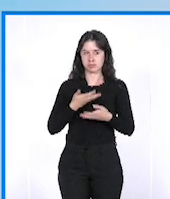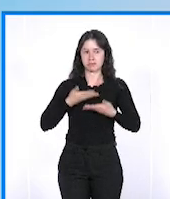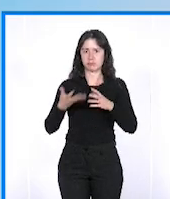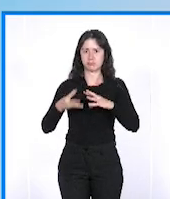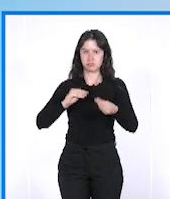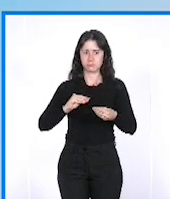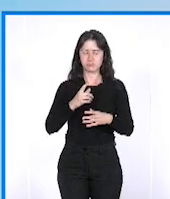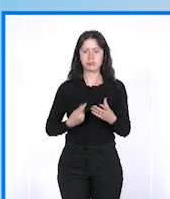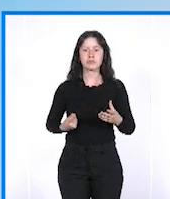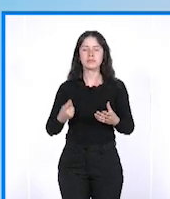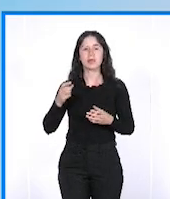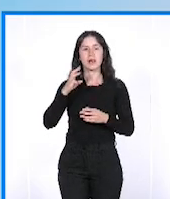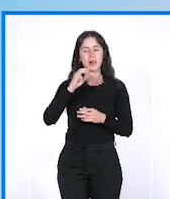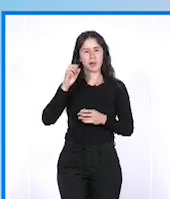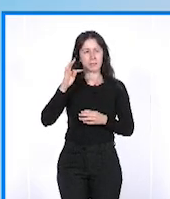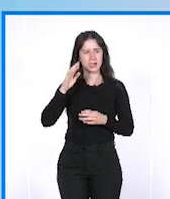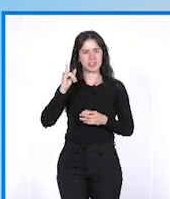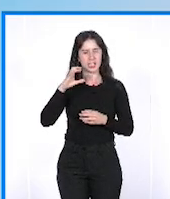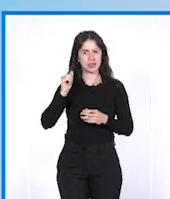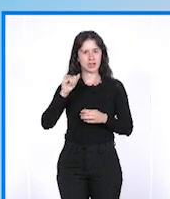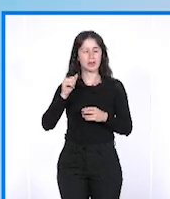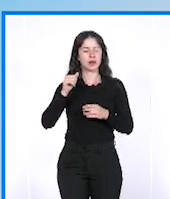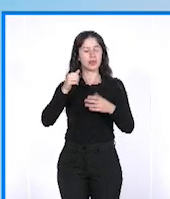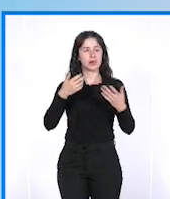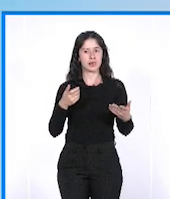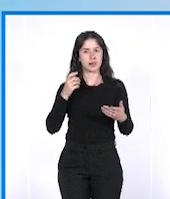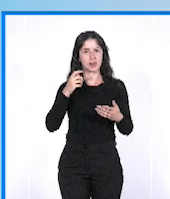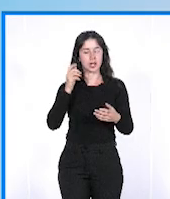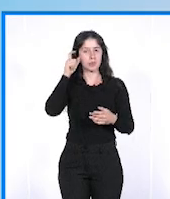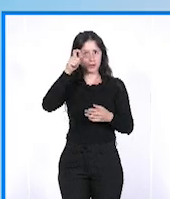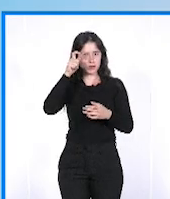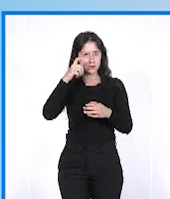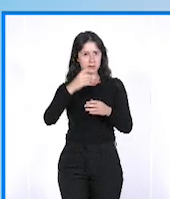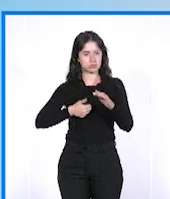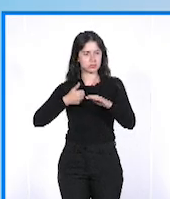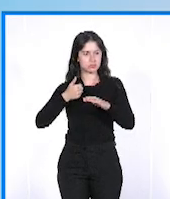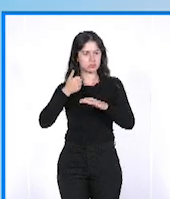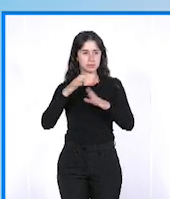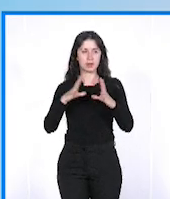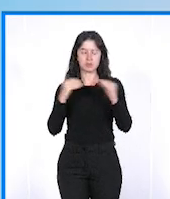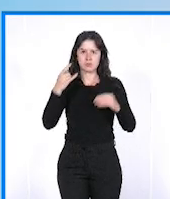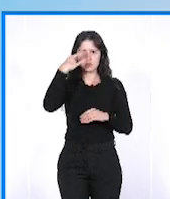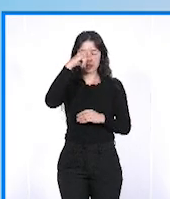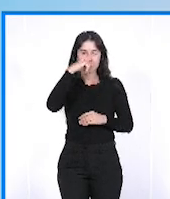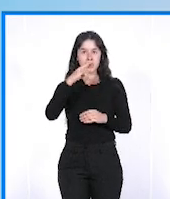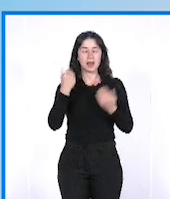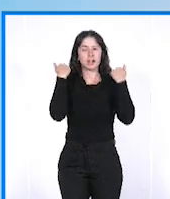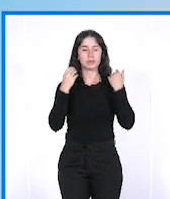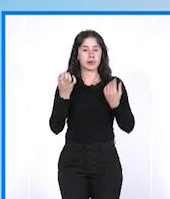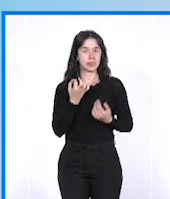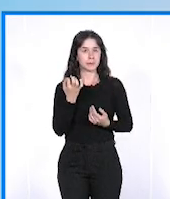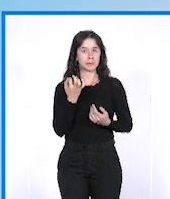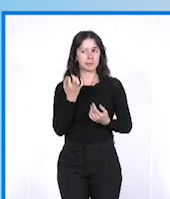Patricia Navas ella es profesora titular de la Universidad de Salamanca ha sido la responsable del equipo de investigación del